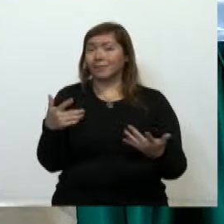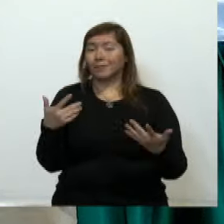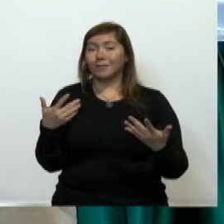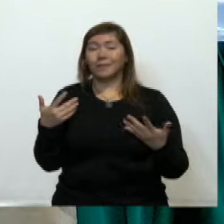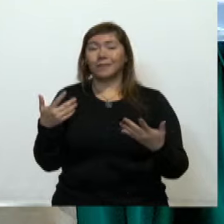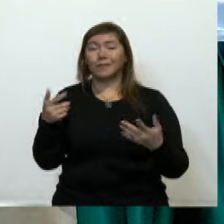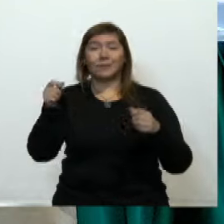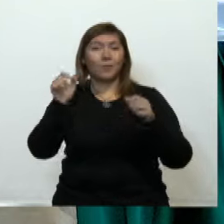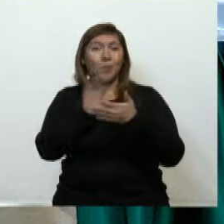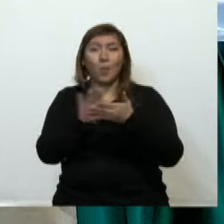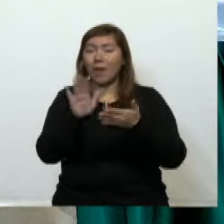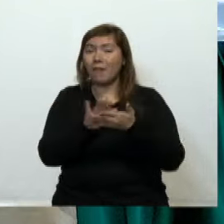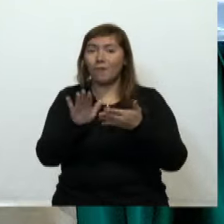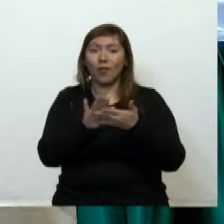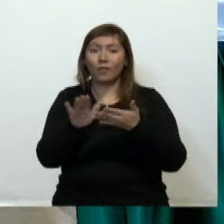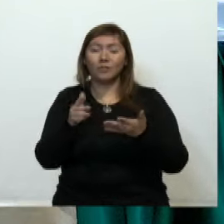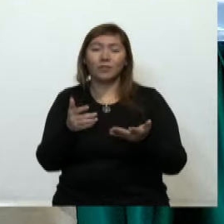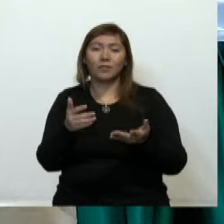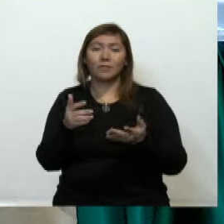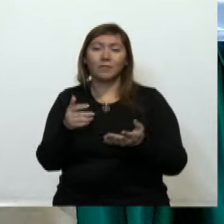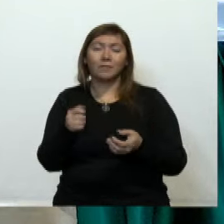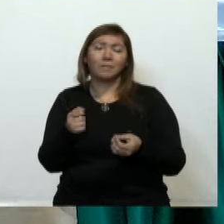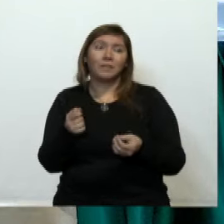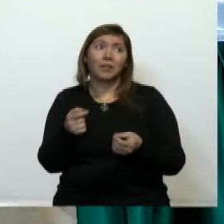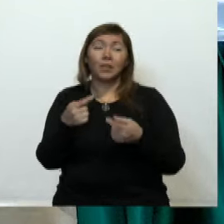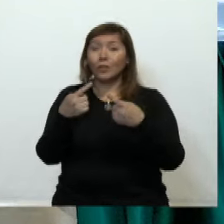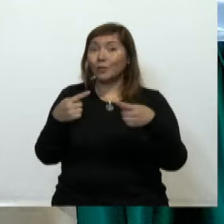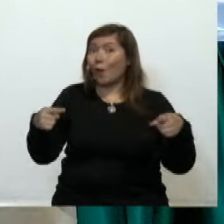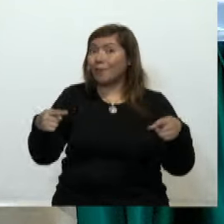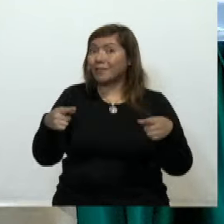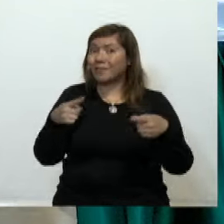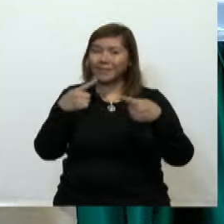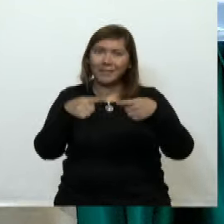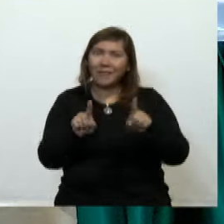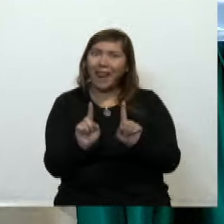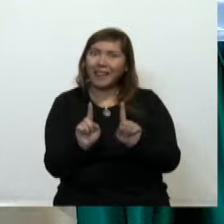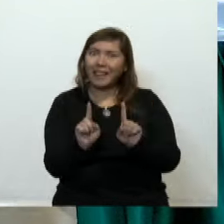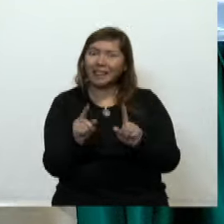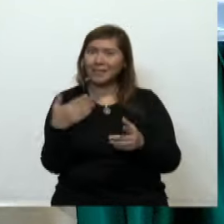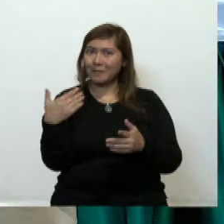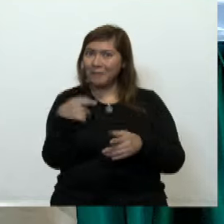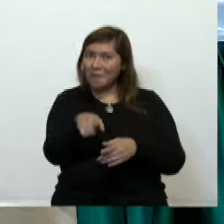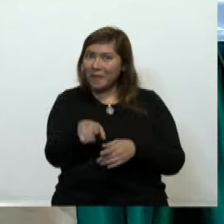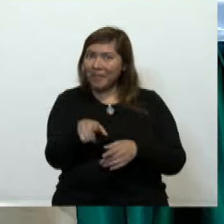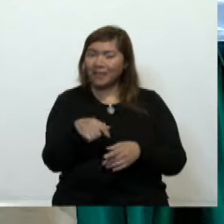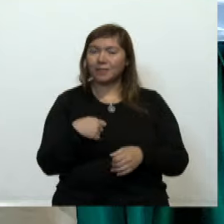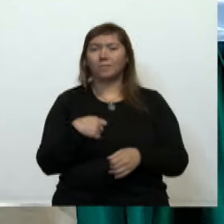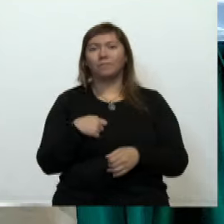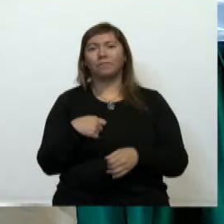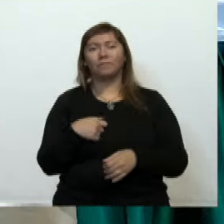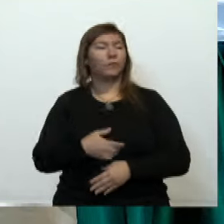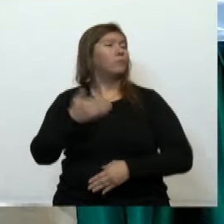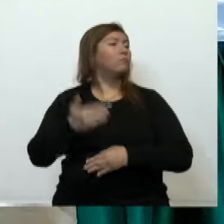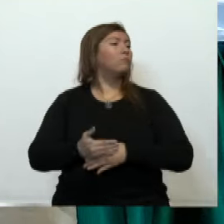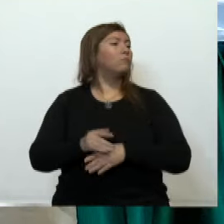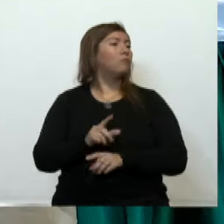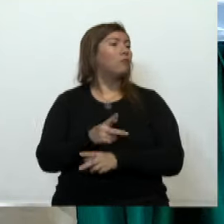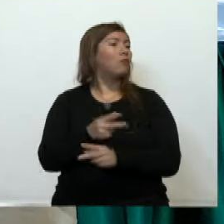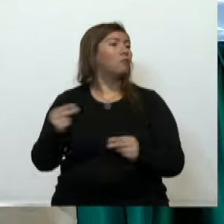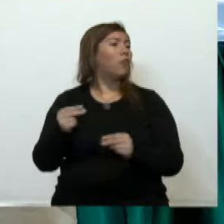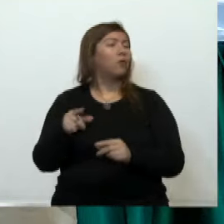de prejuicios y dicen, y si hacemos la cosa de otra manera, les bajamos la cortina diciendo, acá siempre se hizo